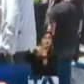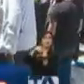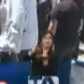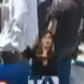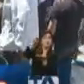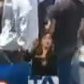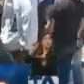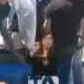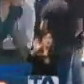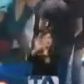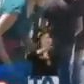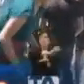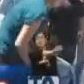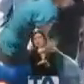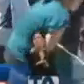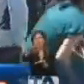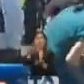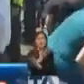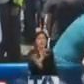el sur de la capital.